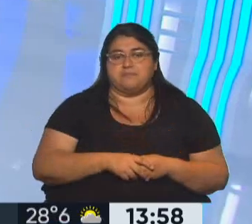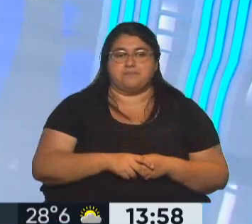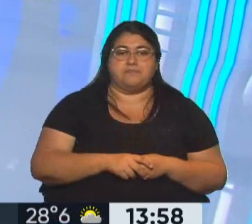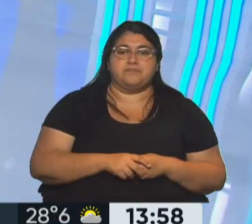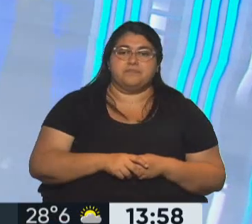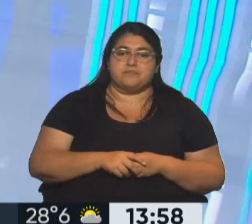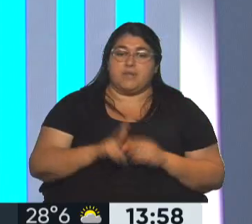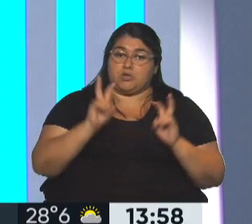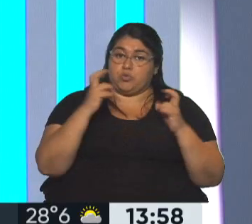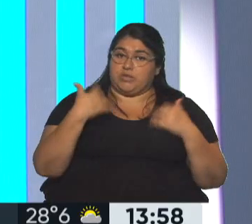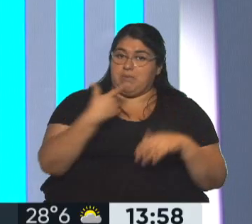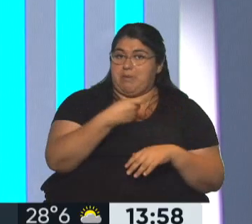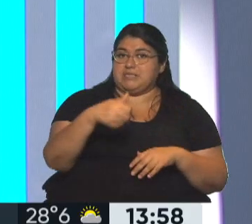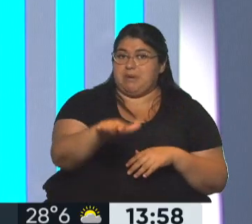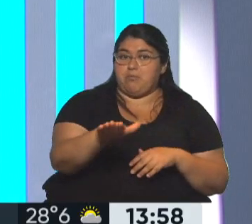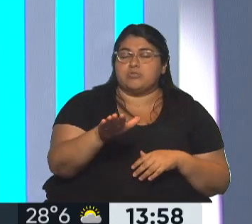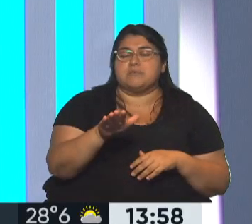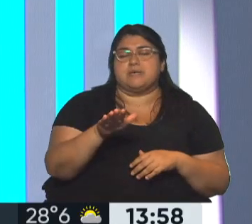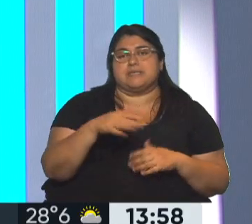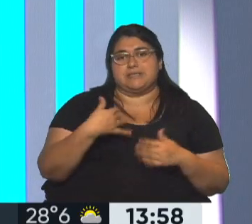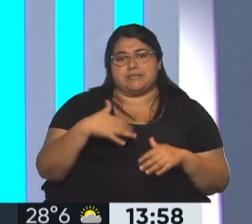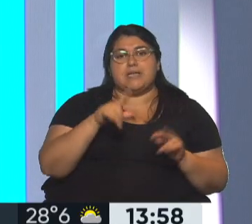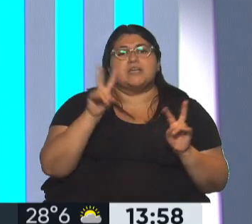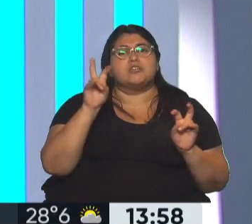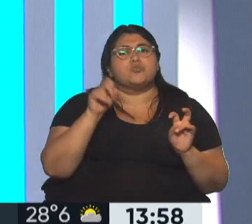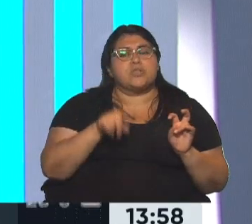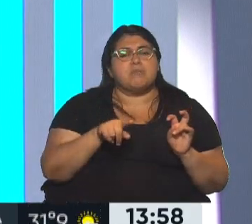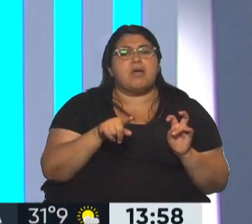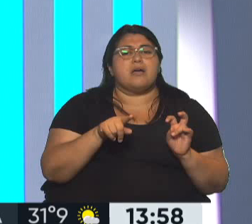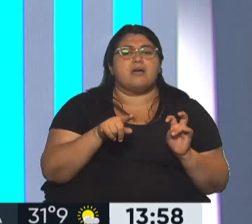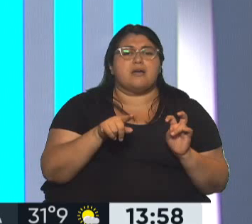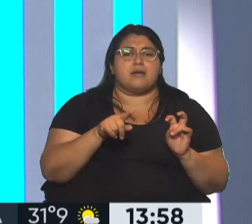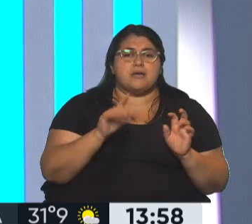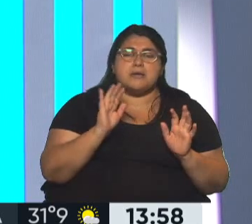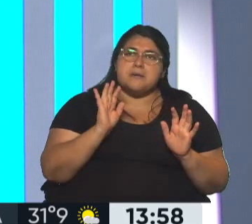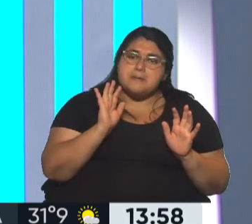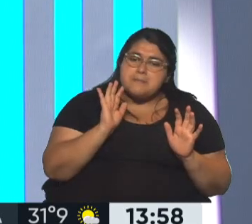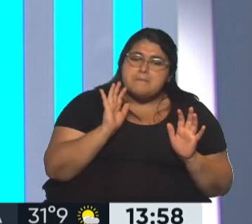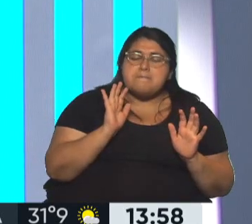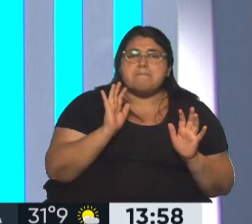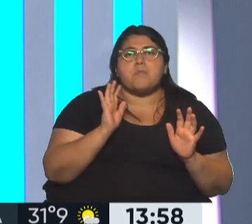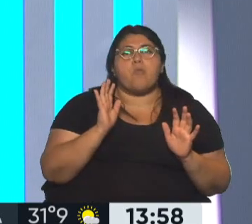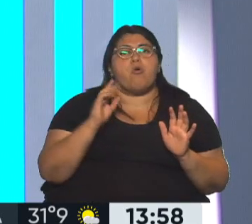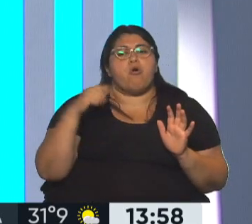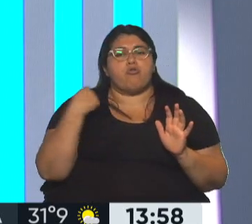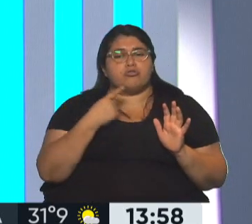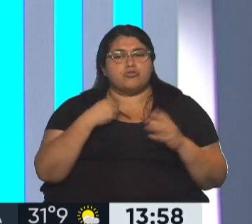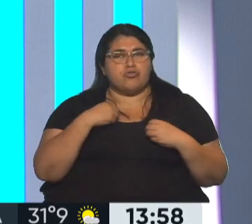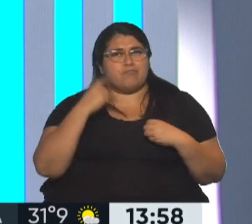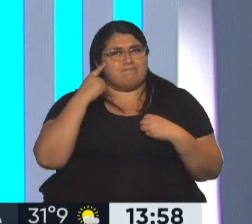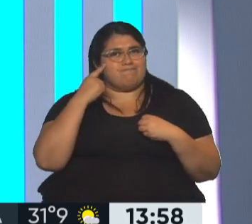Se viene un gran tema para la semana que viene y es un tema que de alguna manera también nos sentimos propio, ¿no?